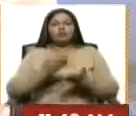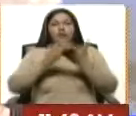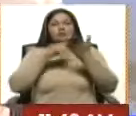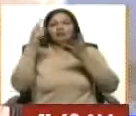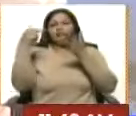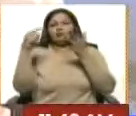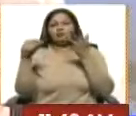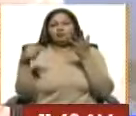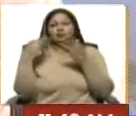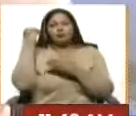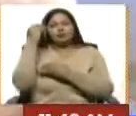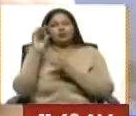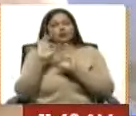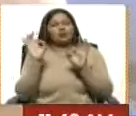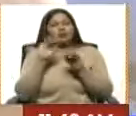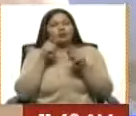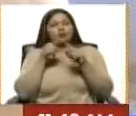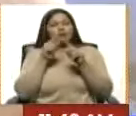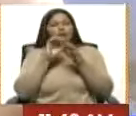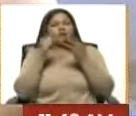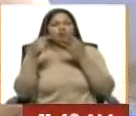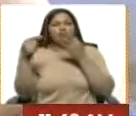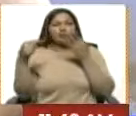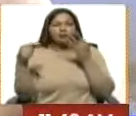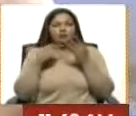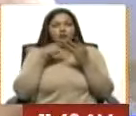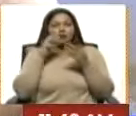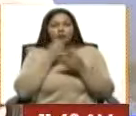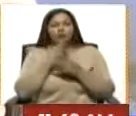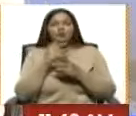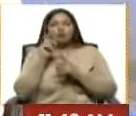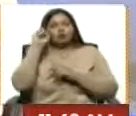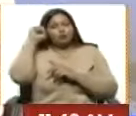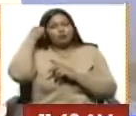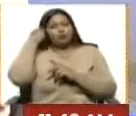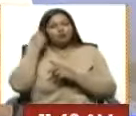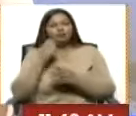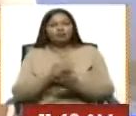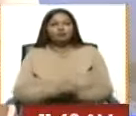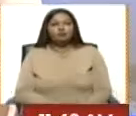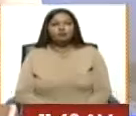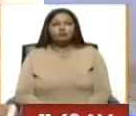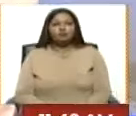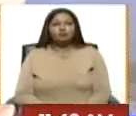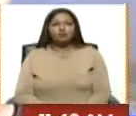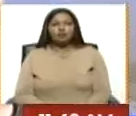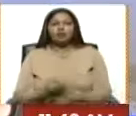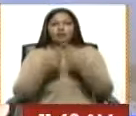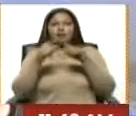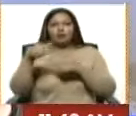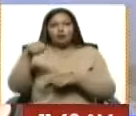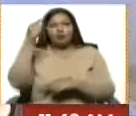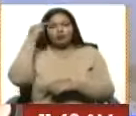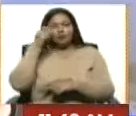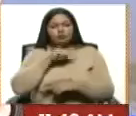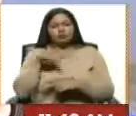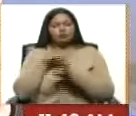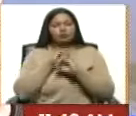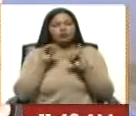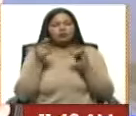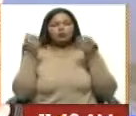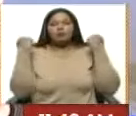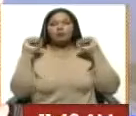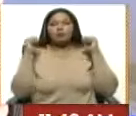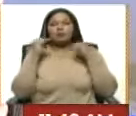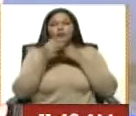Eso no se ha analizado todavía con mucho detalle, pero es bueno recordarlo. La gran diferencia hoy en día es que ya nosotros nos estamos